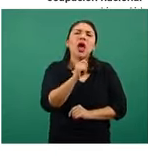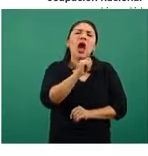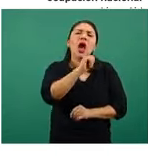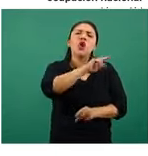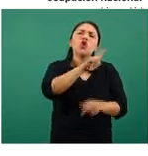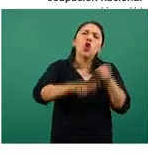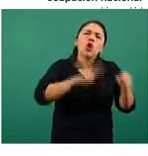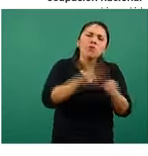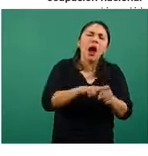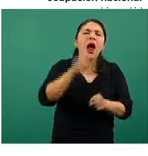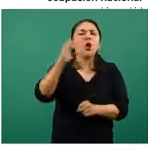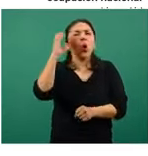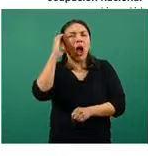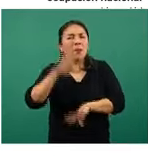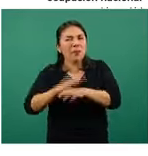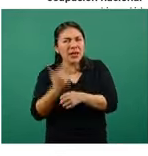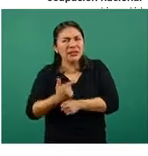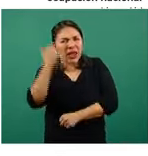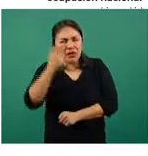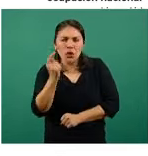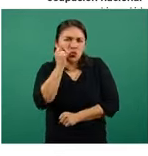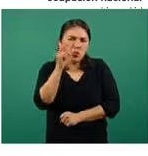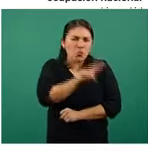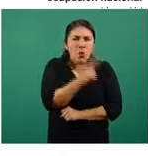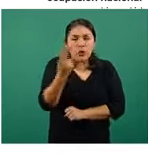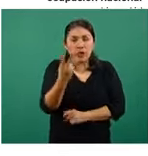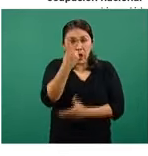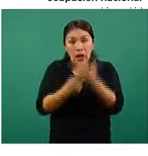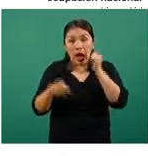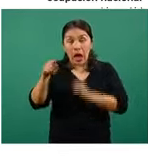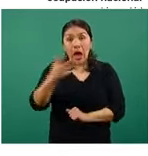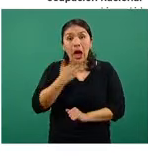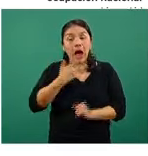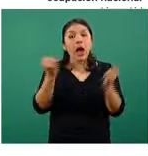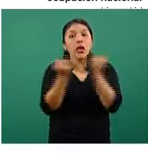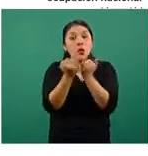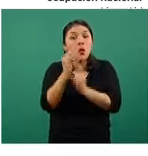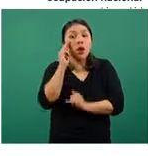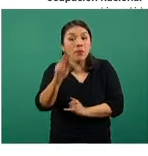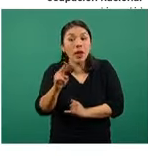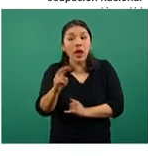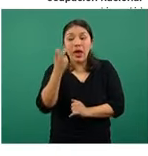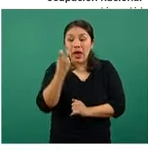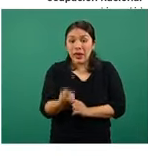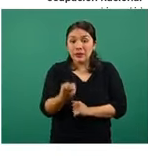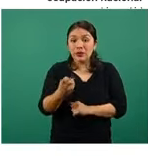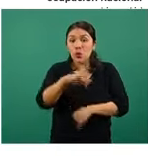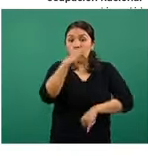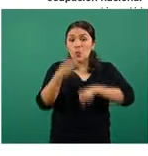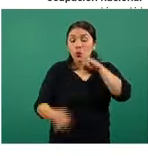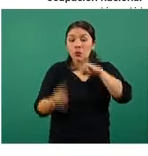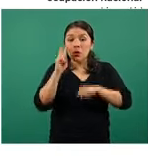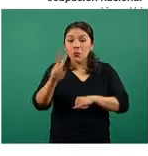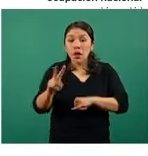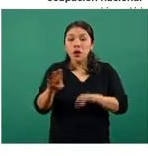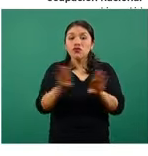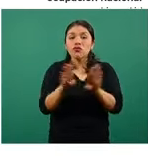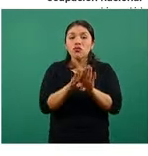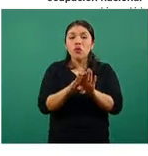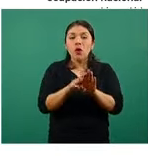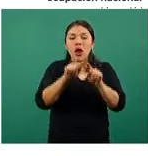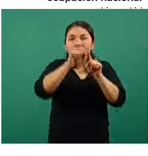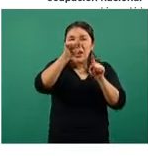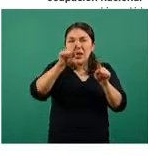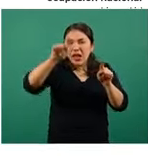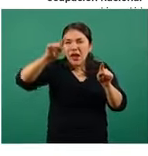general o sean camas con ventilador, también llegó, como ustedes pueden notar, en el último punto de la